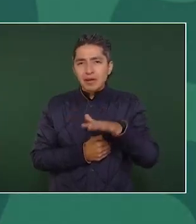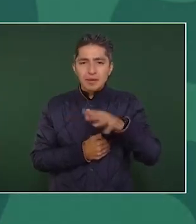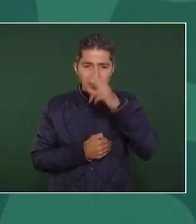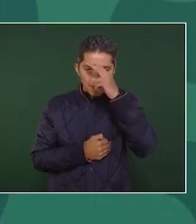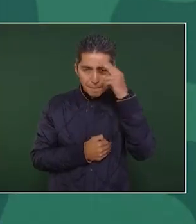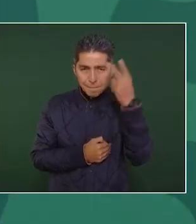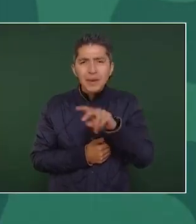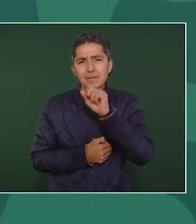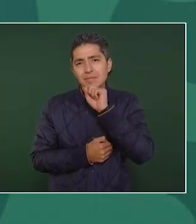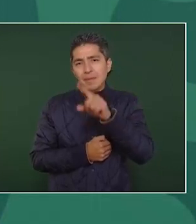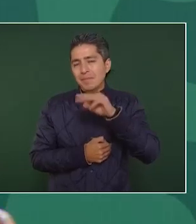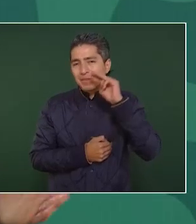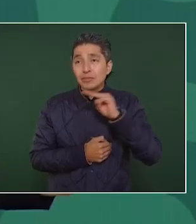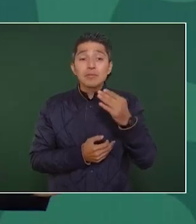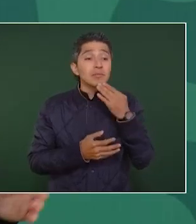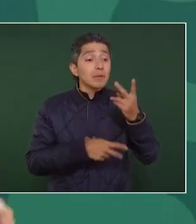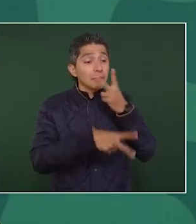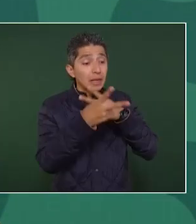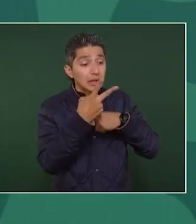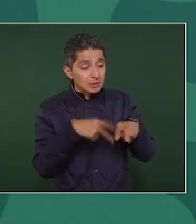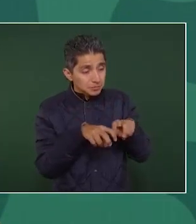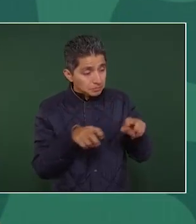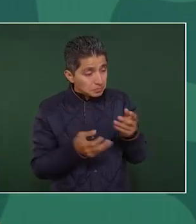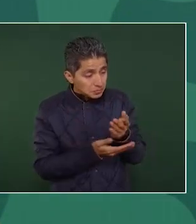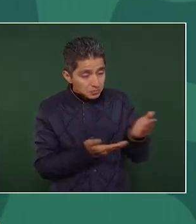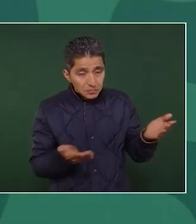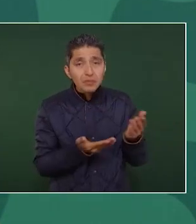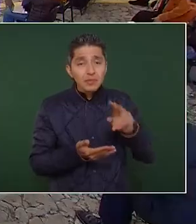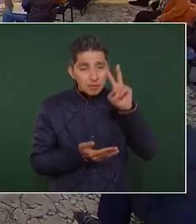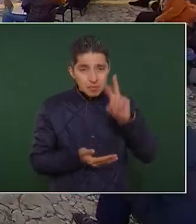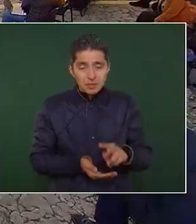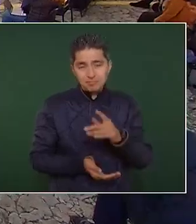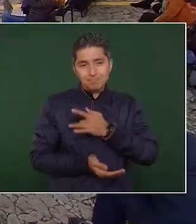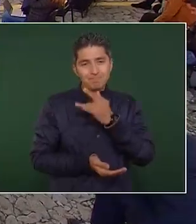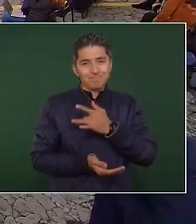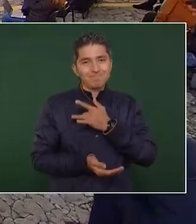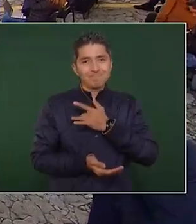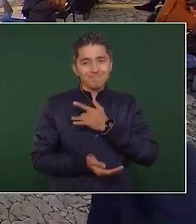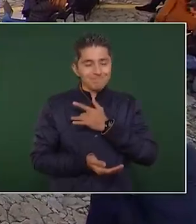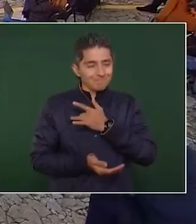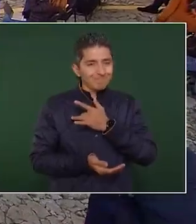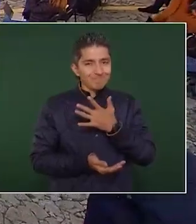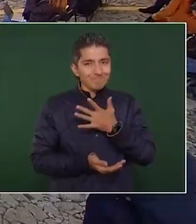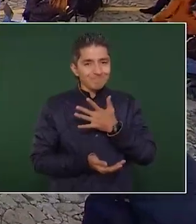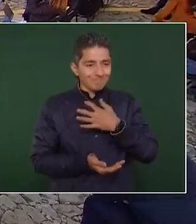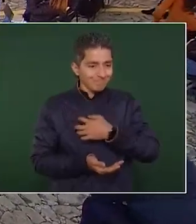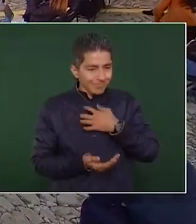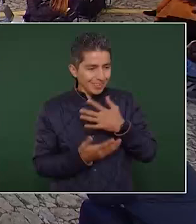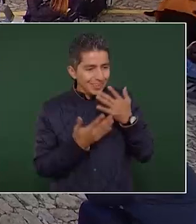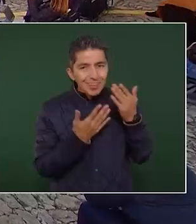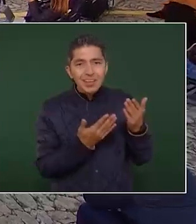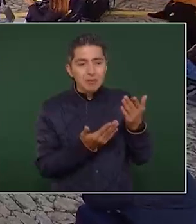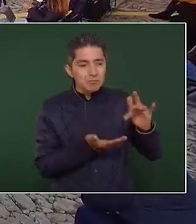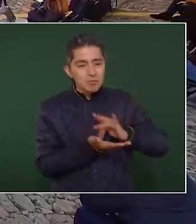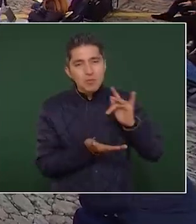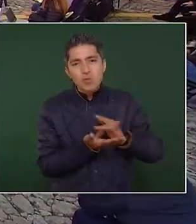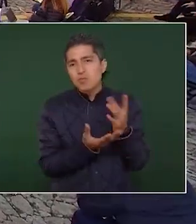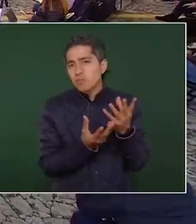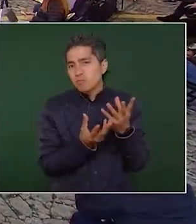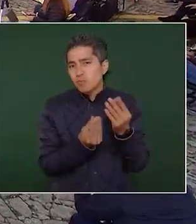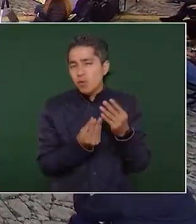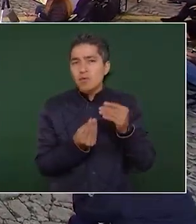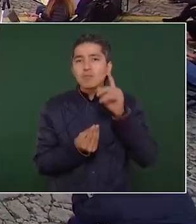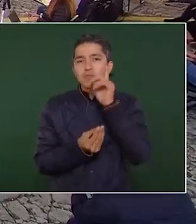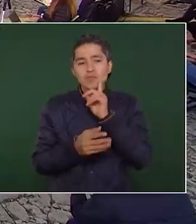Michoacán también. Bienvenidas, de verdad, de todo corazón, que nos han apoyado muchísimo. Mujeres